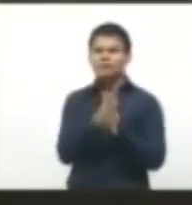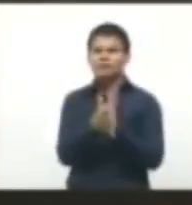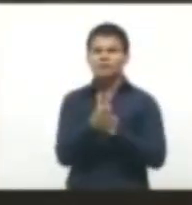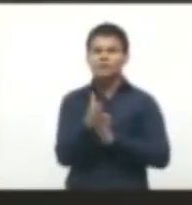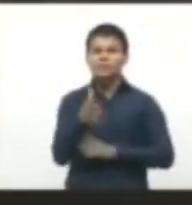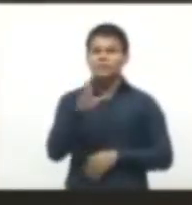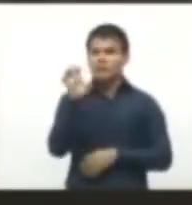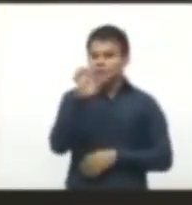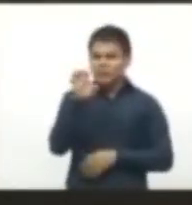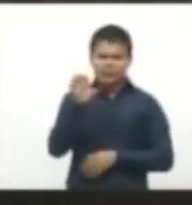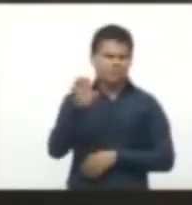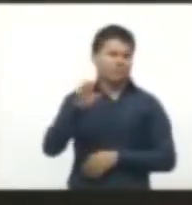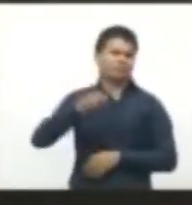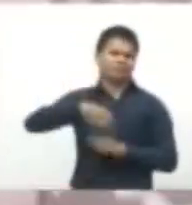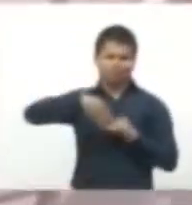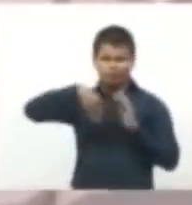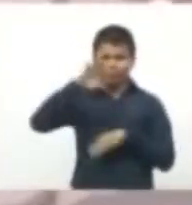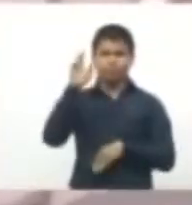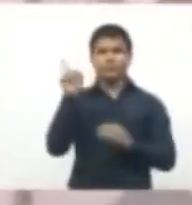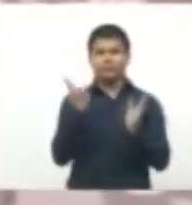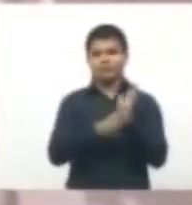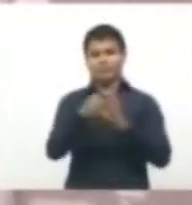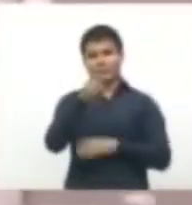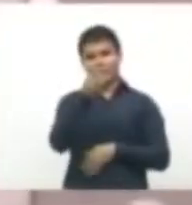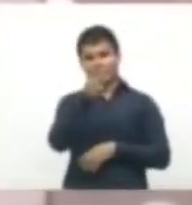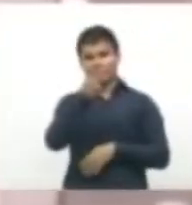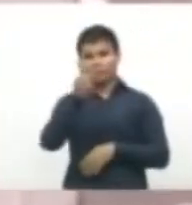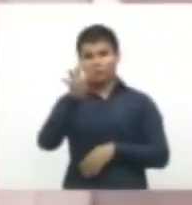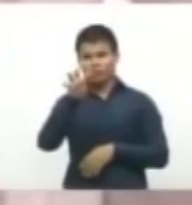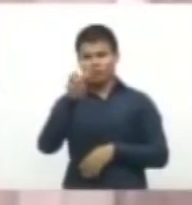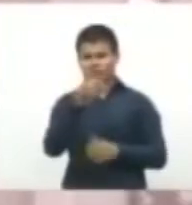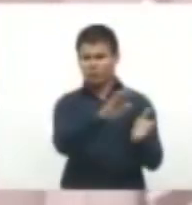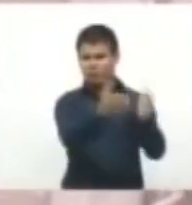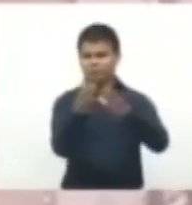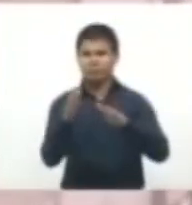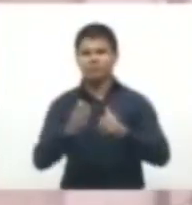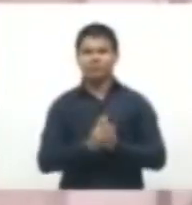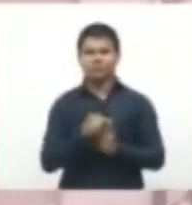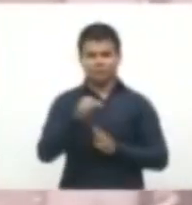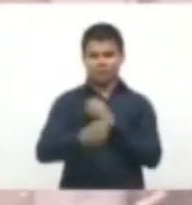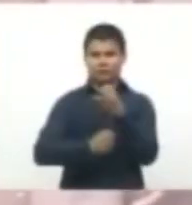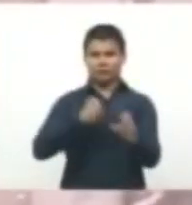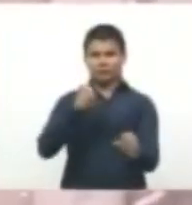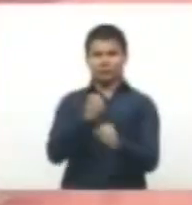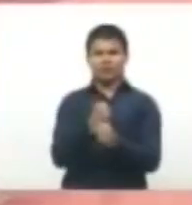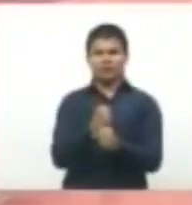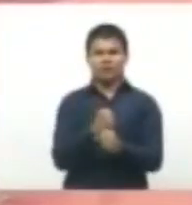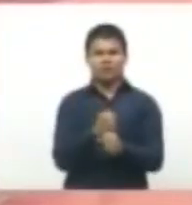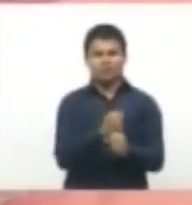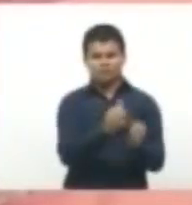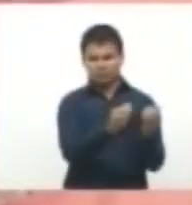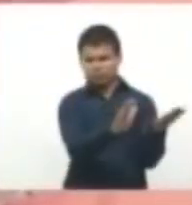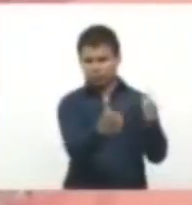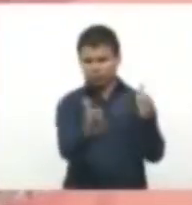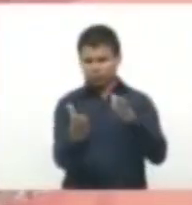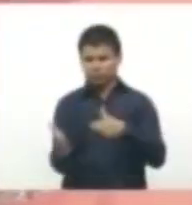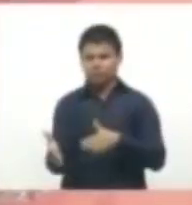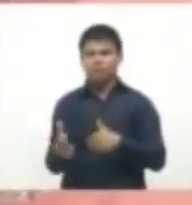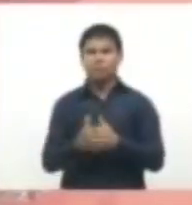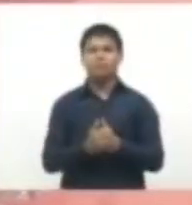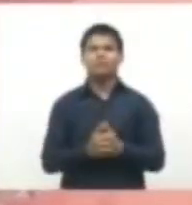con un total de 2.029 casos. En Barranquilla, este año, el mes de enero fue uno de los más violentos y cerró con un total